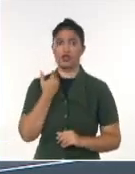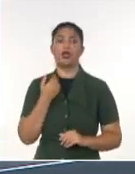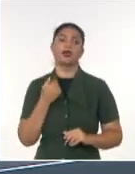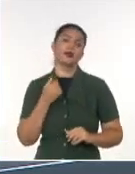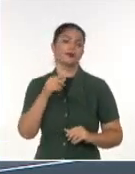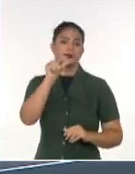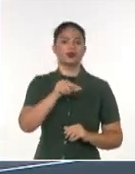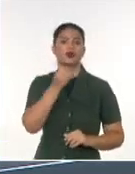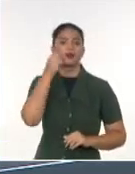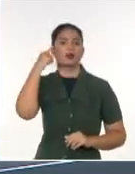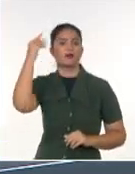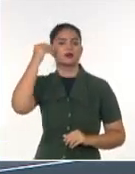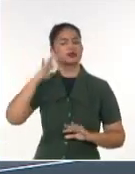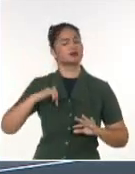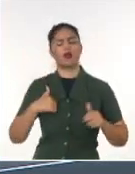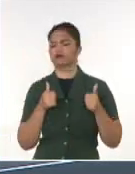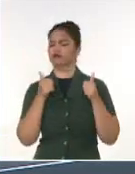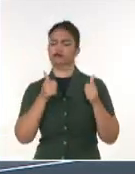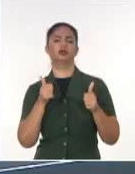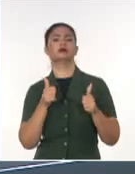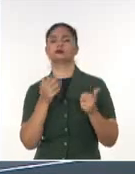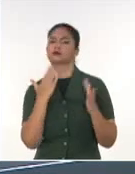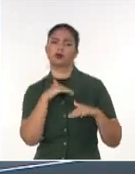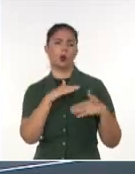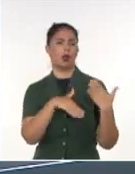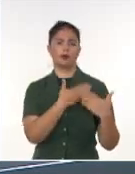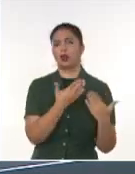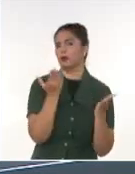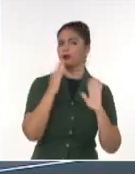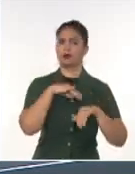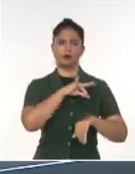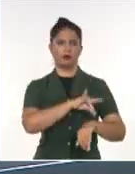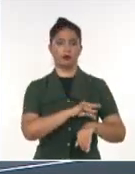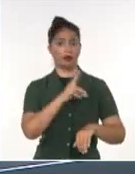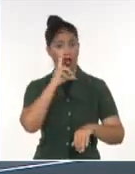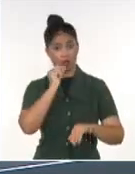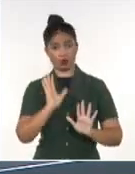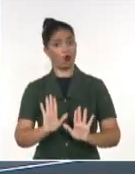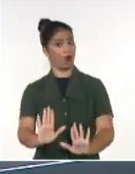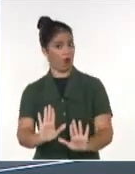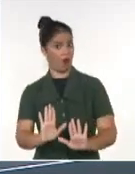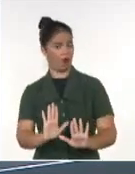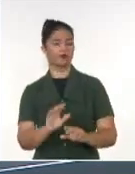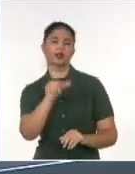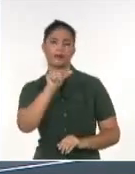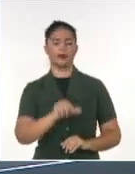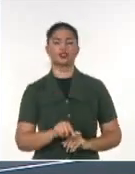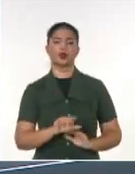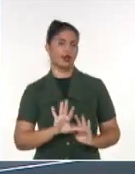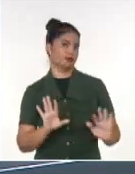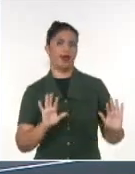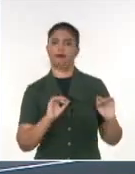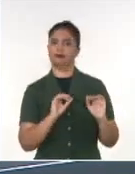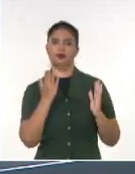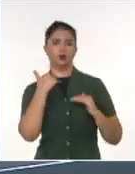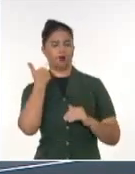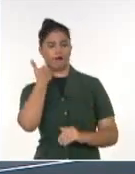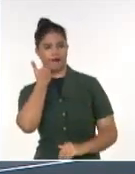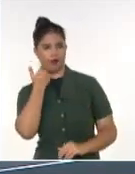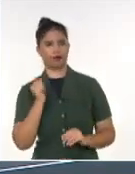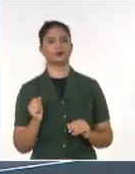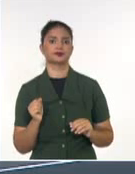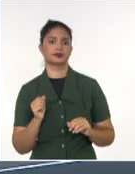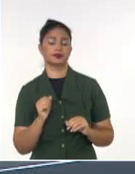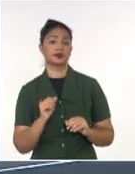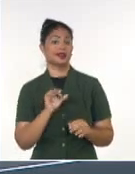de que ya el cuadro pasó, y no es así. Después de que cae la fiebre, que empieza a desaparecer la fiebre, empieza a aparecer un